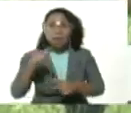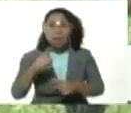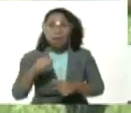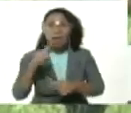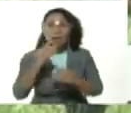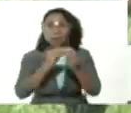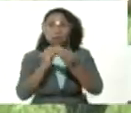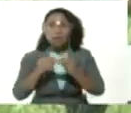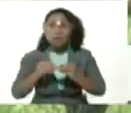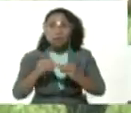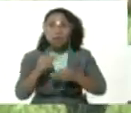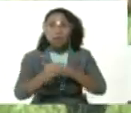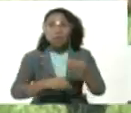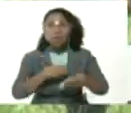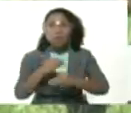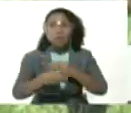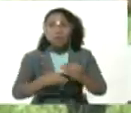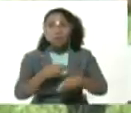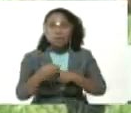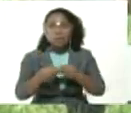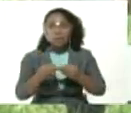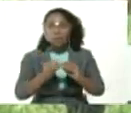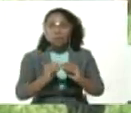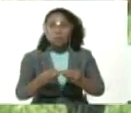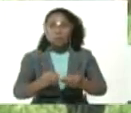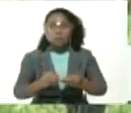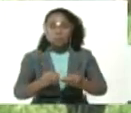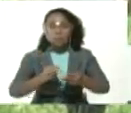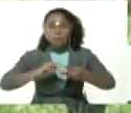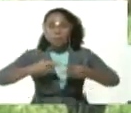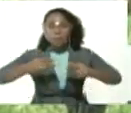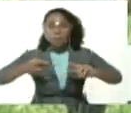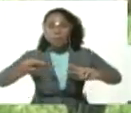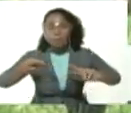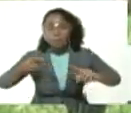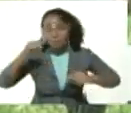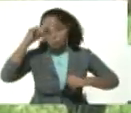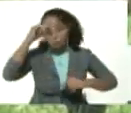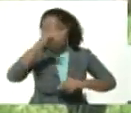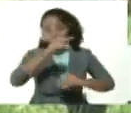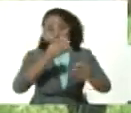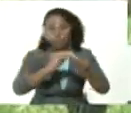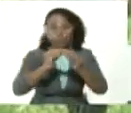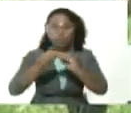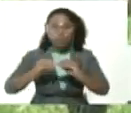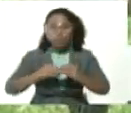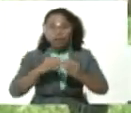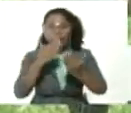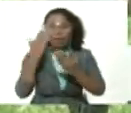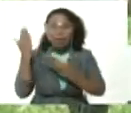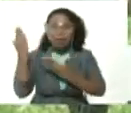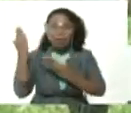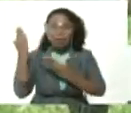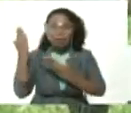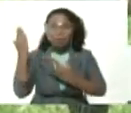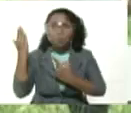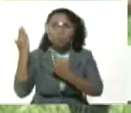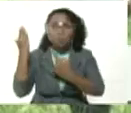hato dedicado como centro genético para la producción de ganado Cenepol. El ganado Cenepol es un